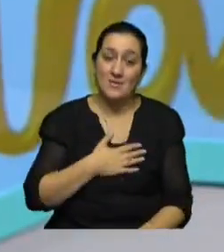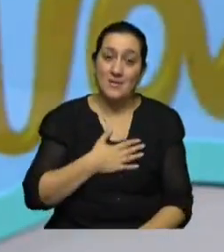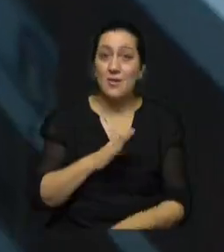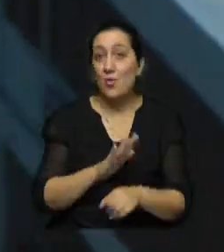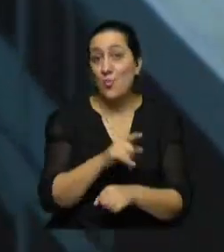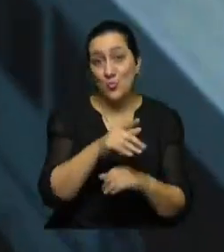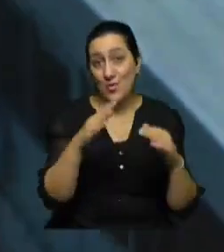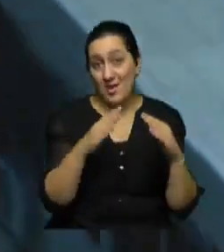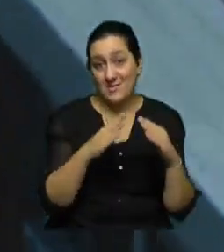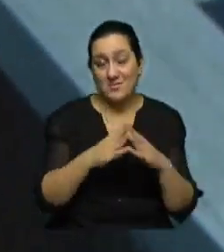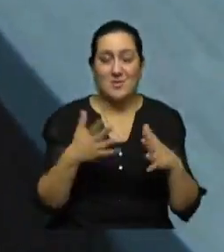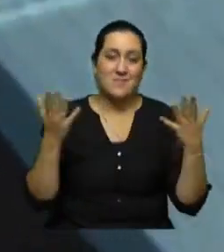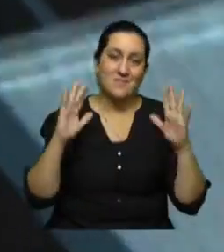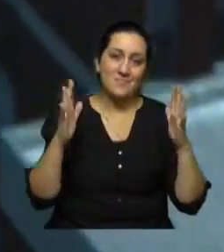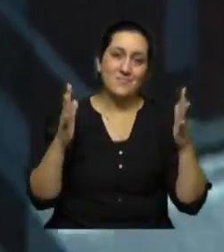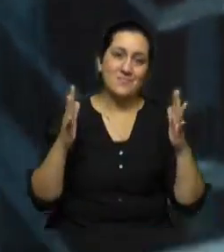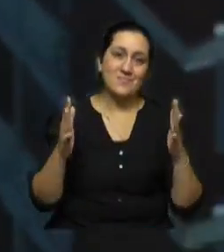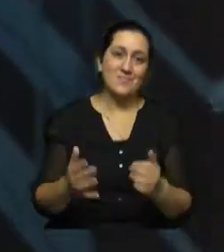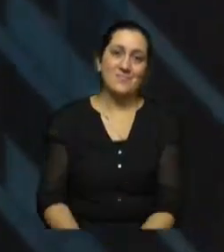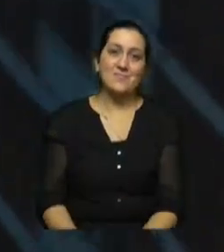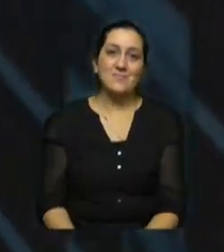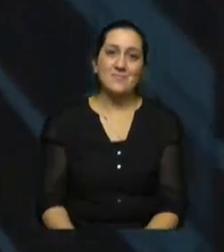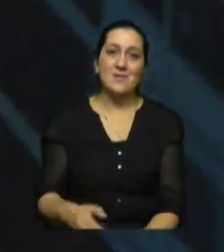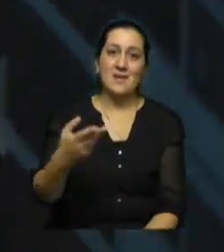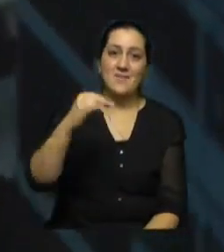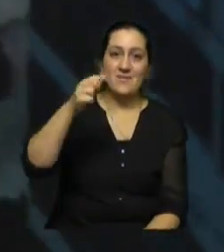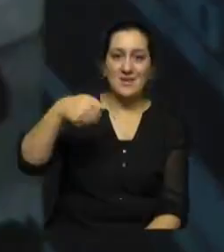Vení cuando quieras. Fuerte el aplauso para Brian Lautaro.